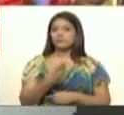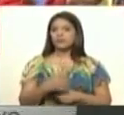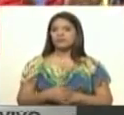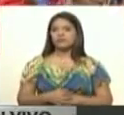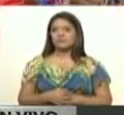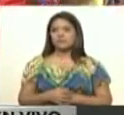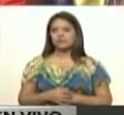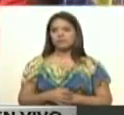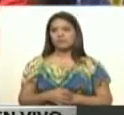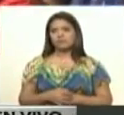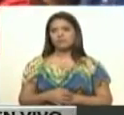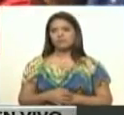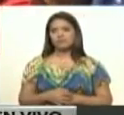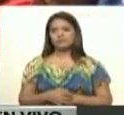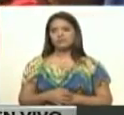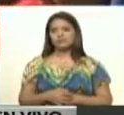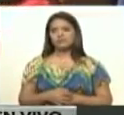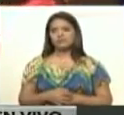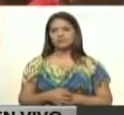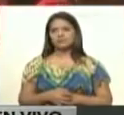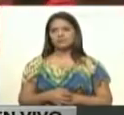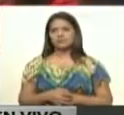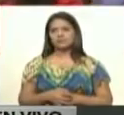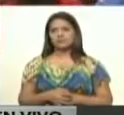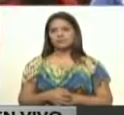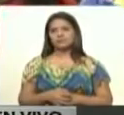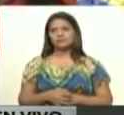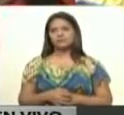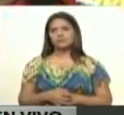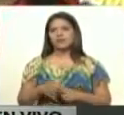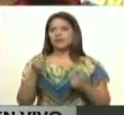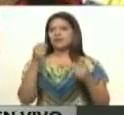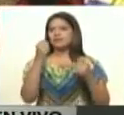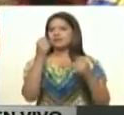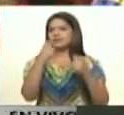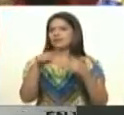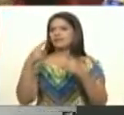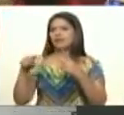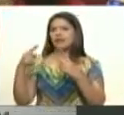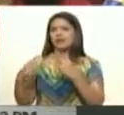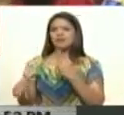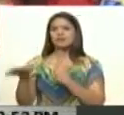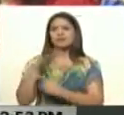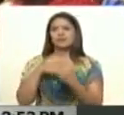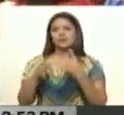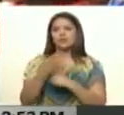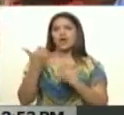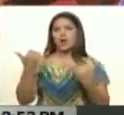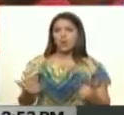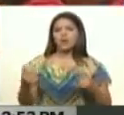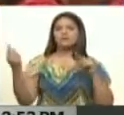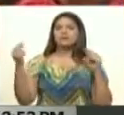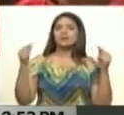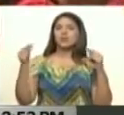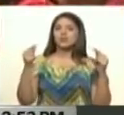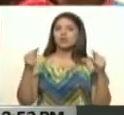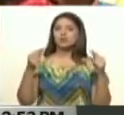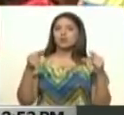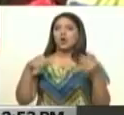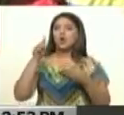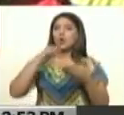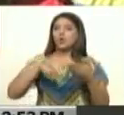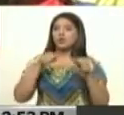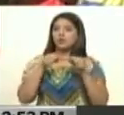vean, por encima de las distintas situaciones. Ahorita se está discutiendo la contratación